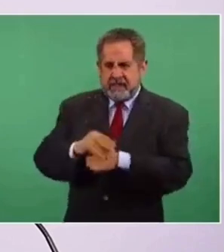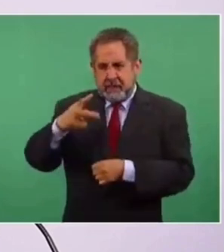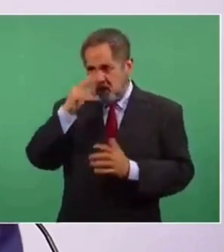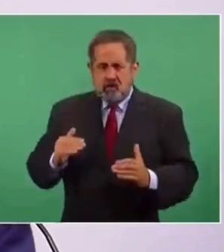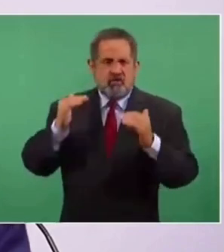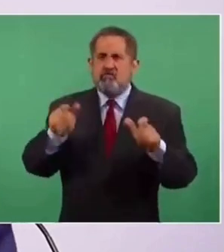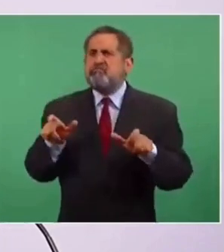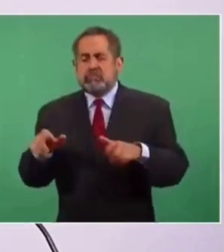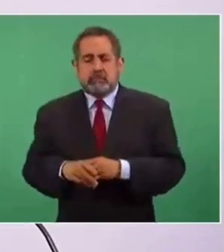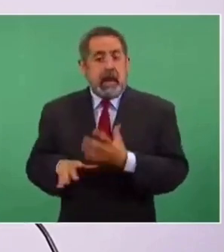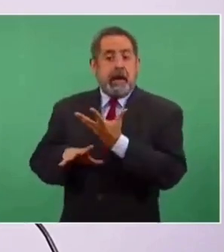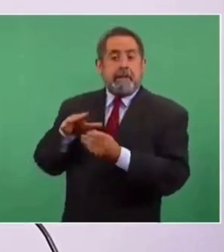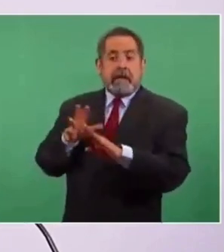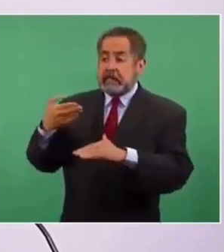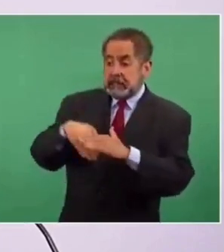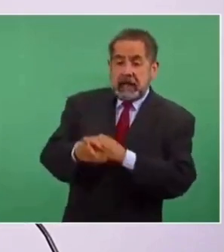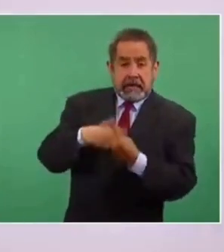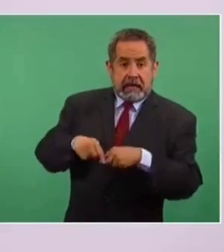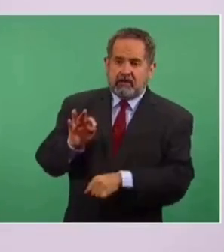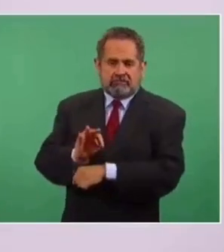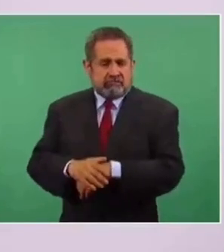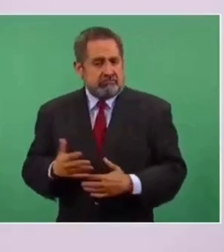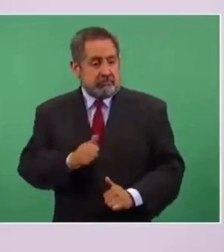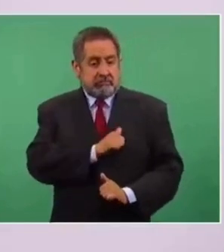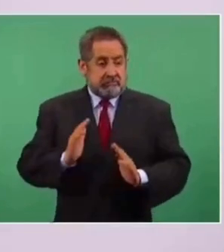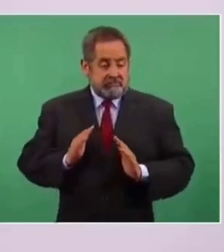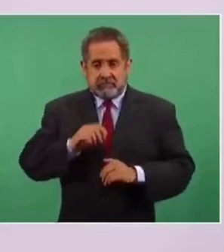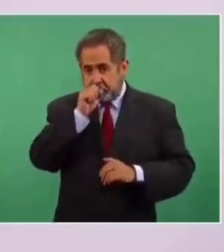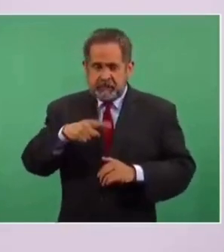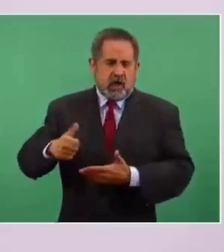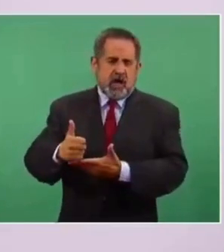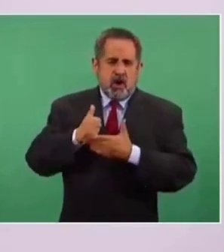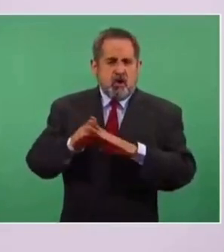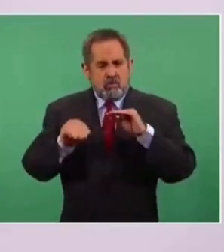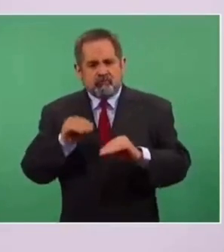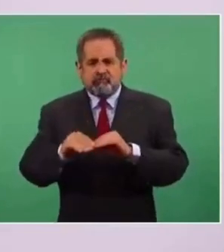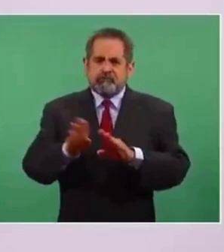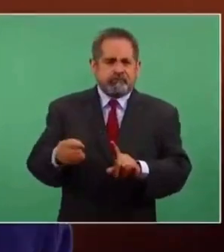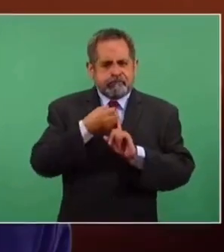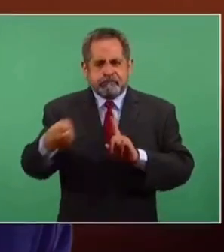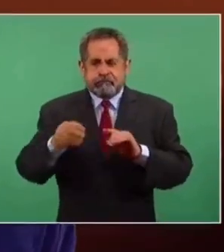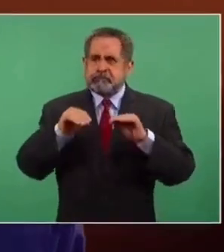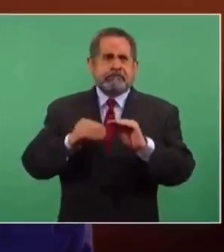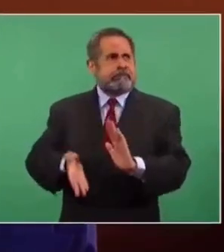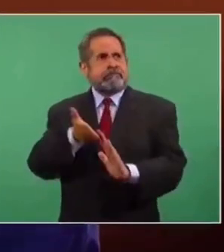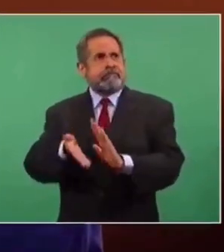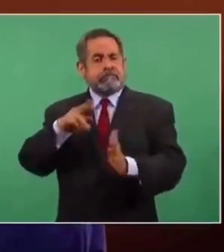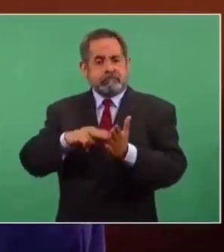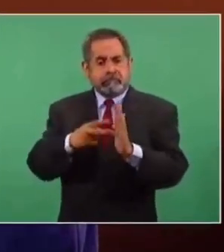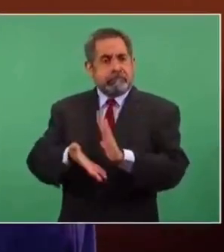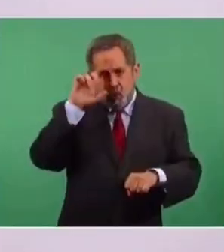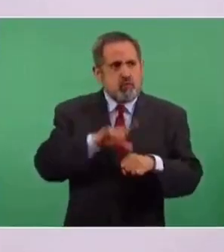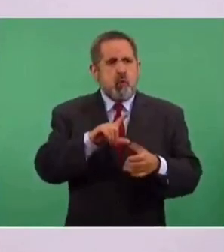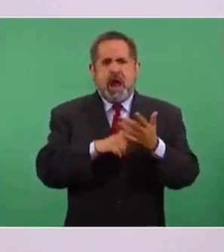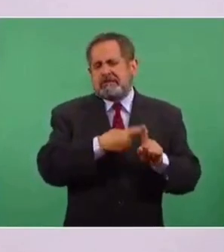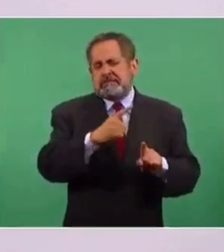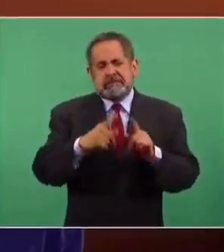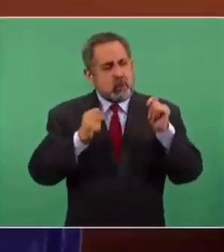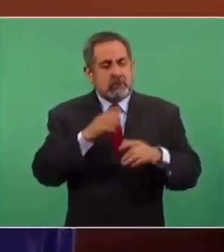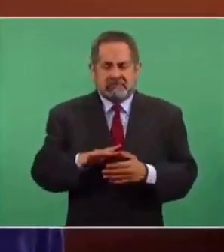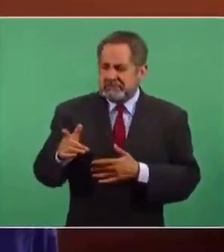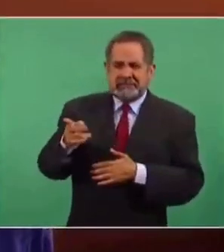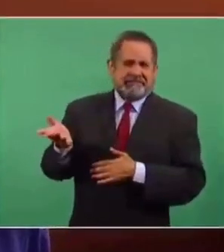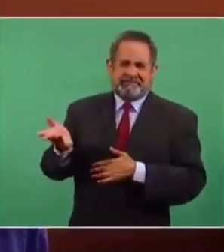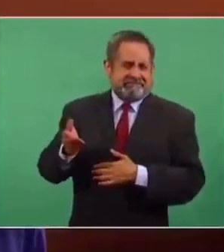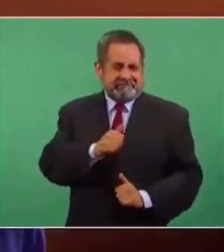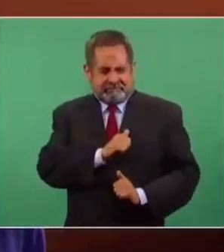protege a migrantes y, por si fuera poco, las Fuerzas Armadas nos ayudan en la construcción de obras de infraestructura para el desarrollo del país. En fin, el apoyo de